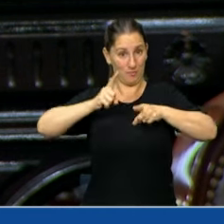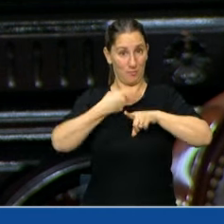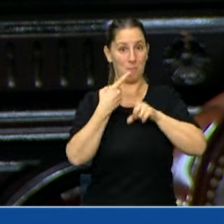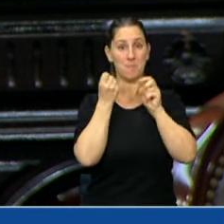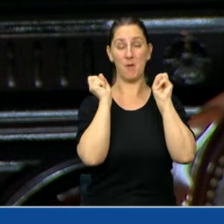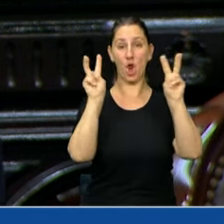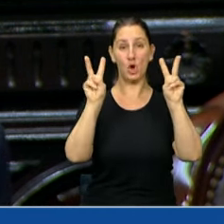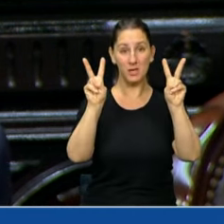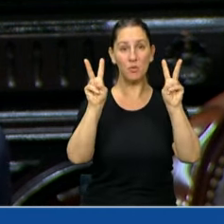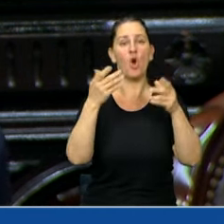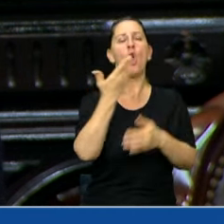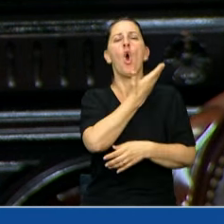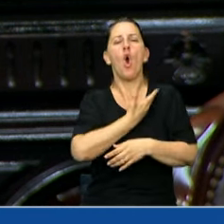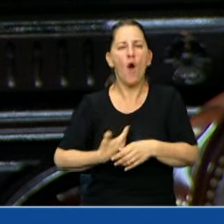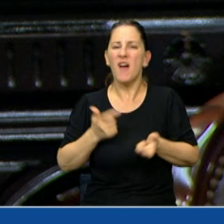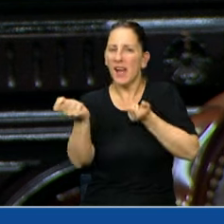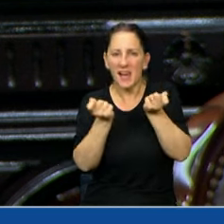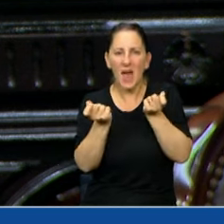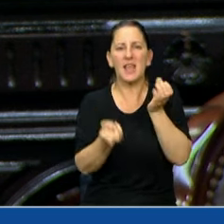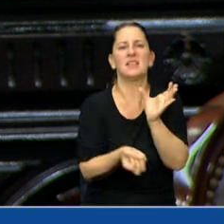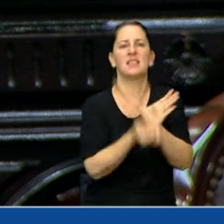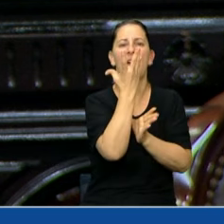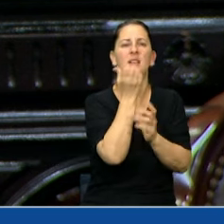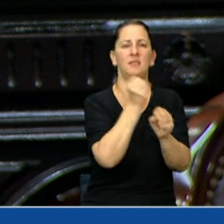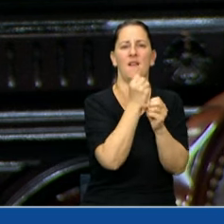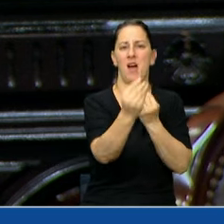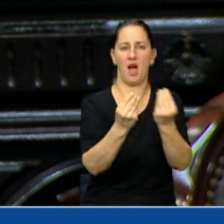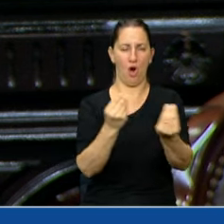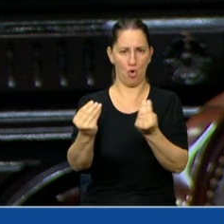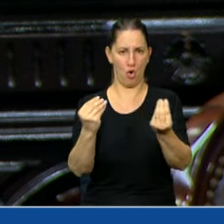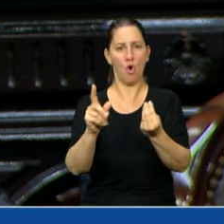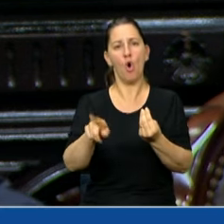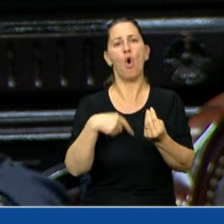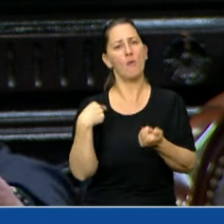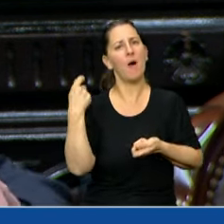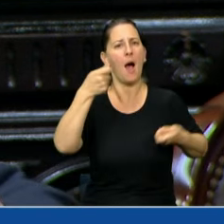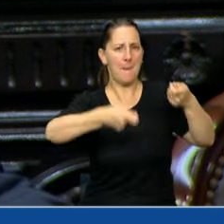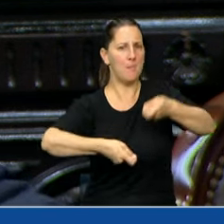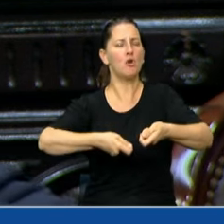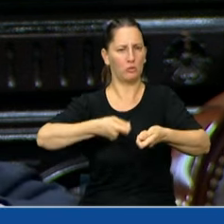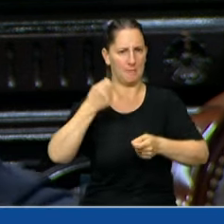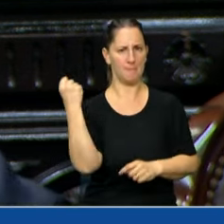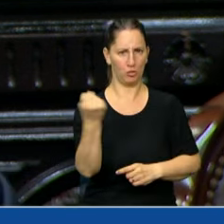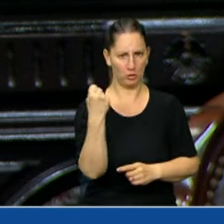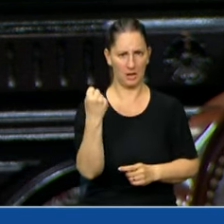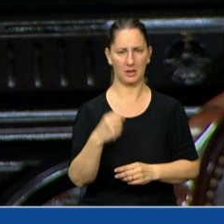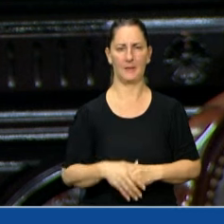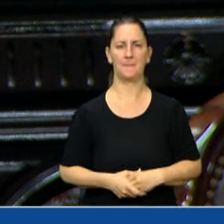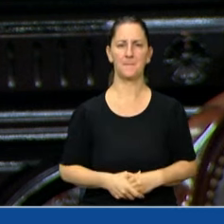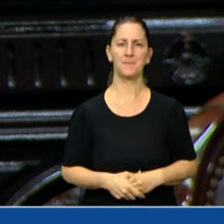que gobernar es crear trabajo y Hoy estamos haciendo un aporte importante